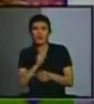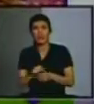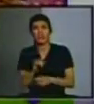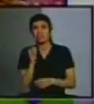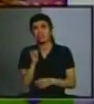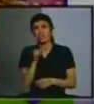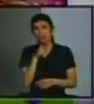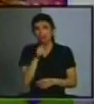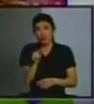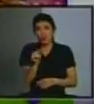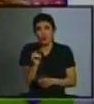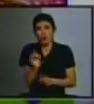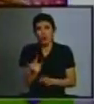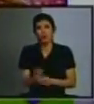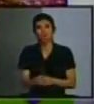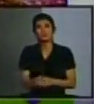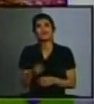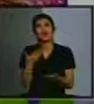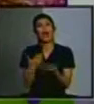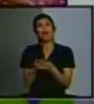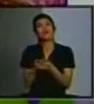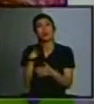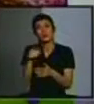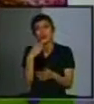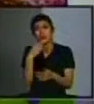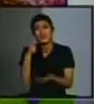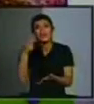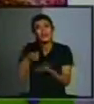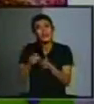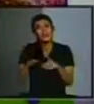queda prácticamente nada. Así es que aprovecha, María Paz, de comprar